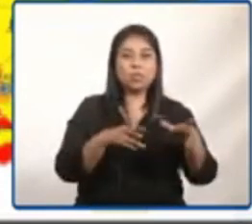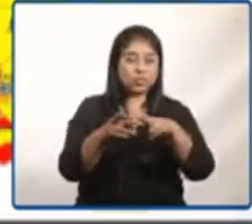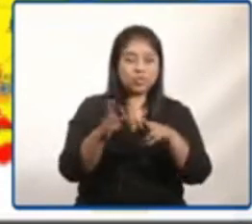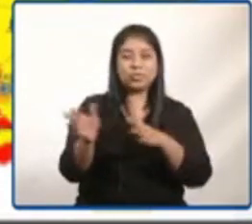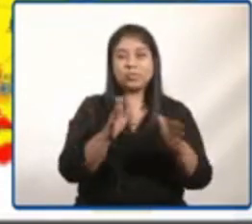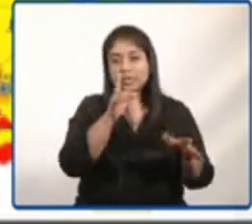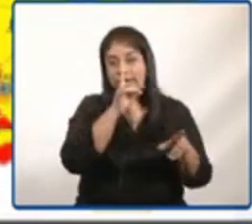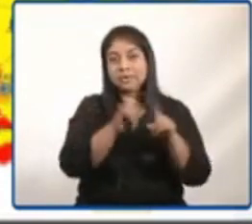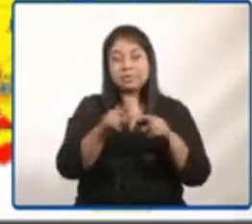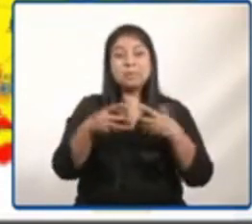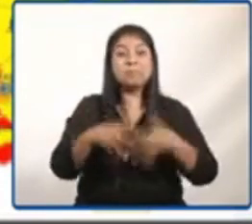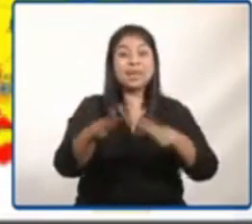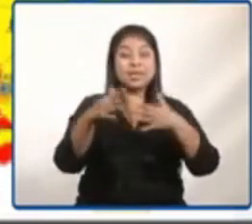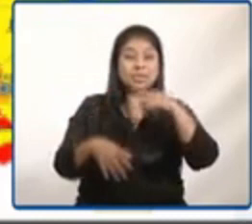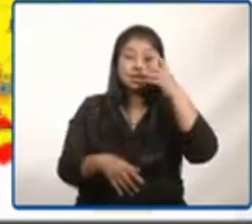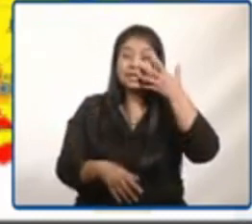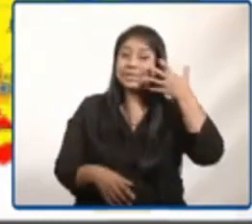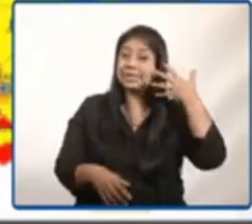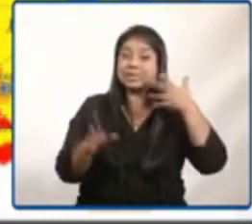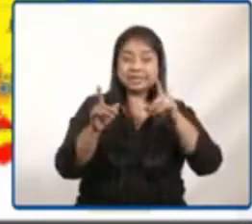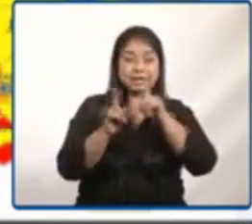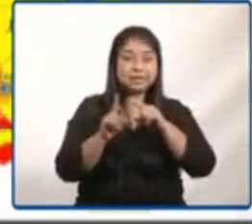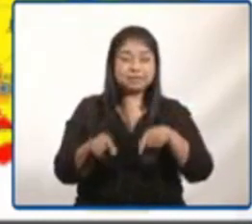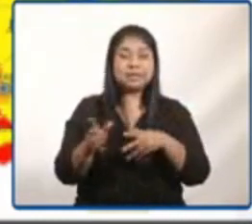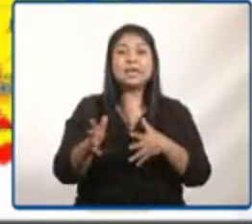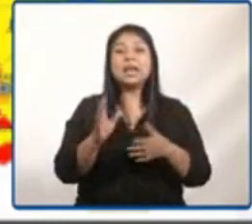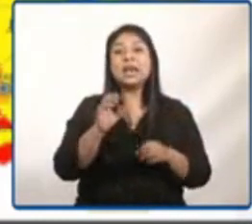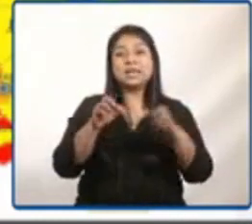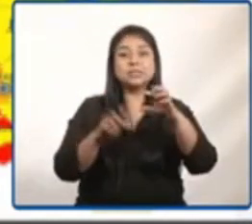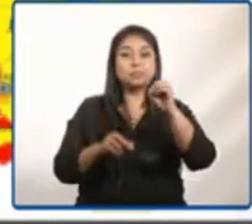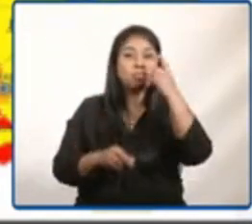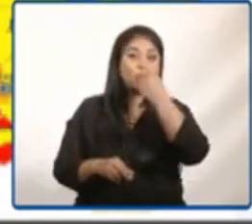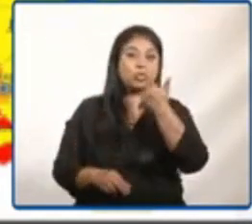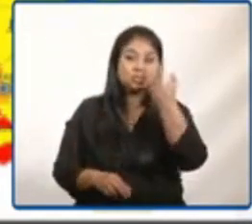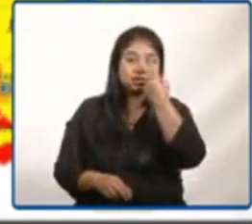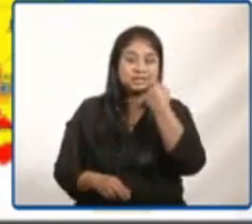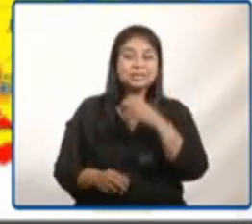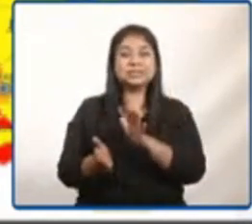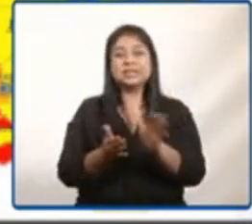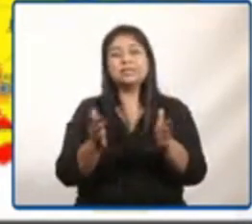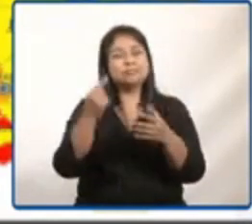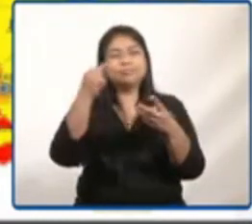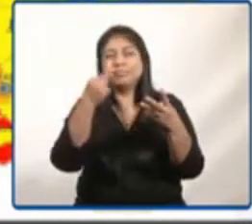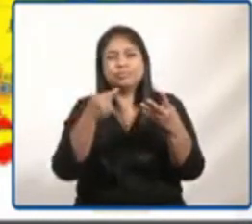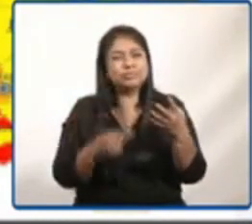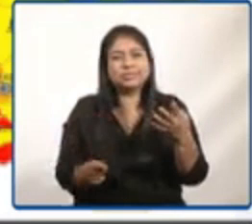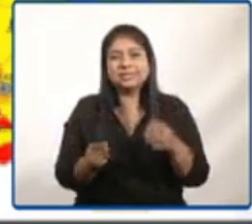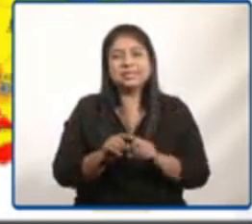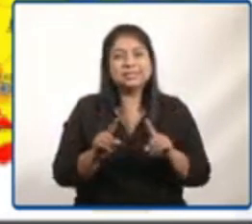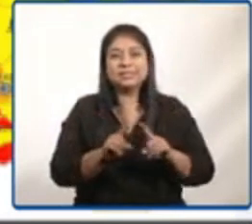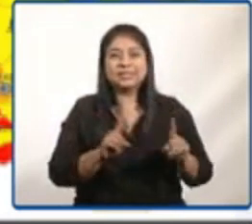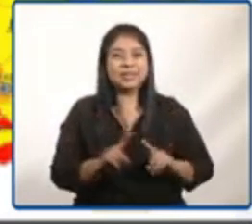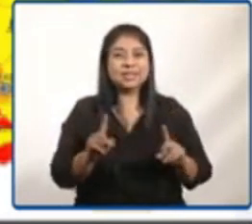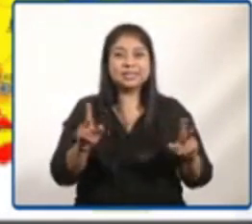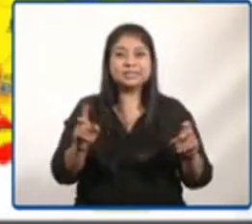Playón del Tigre, El Rosario, Caribe Salinas, Las Pozas, La Técnica. En fin, son diferentes puntos